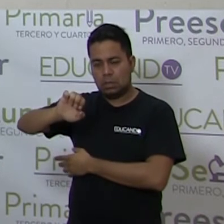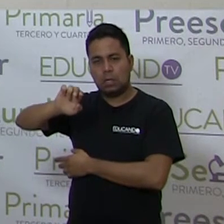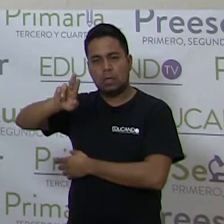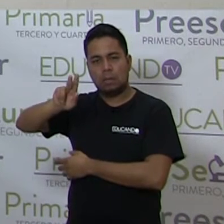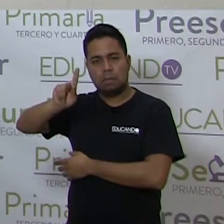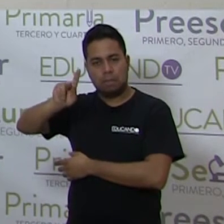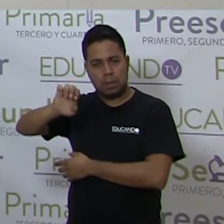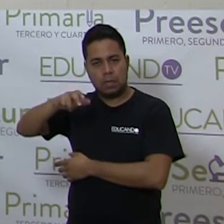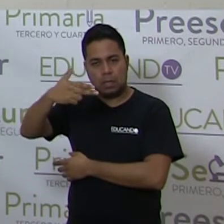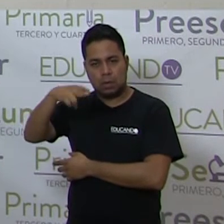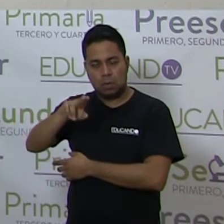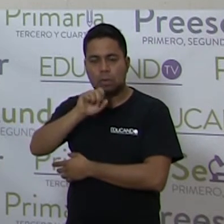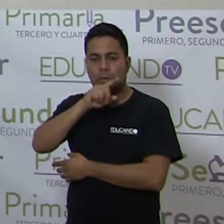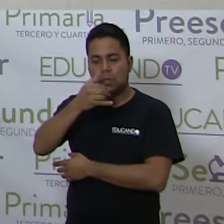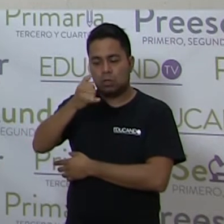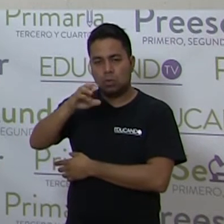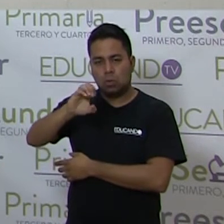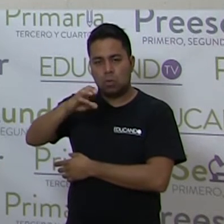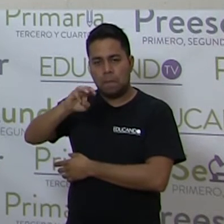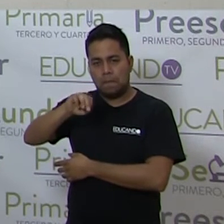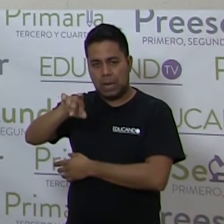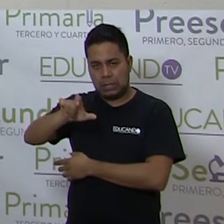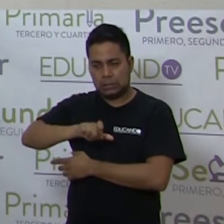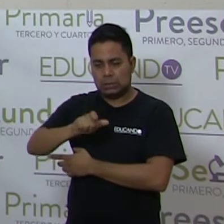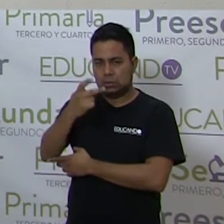y Cucumats.